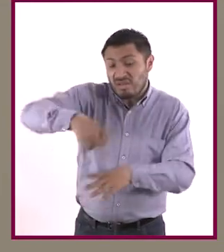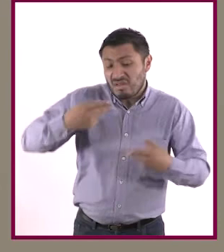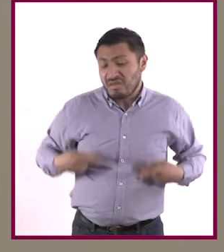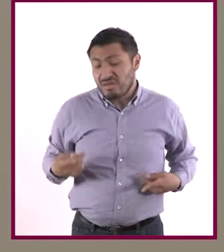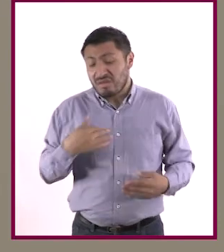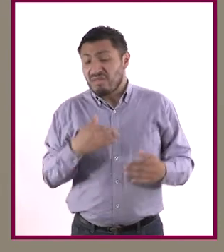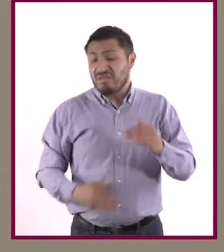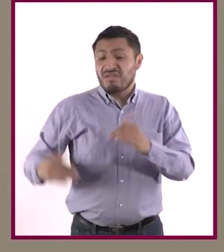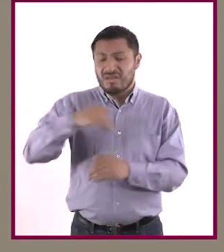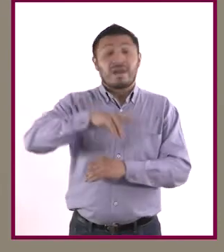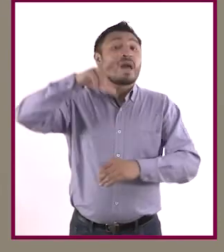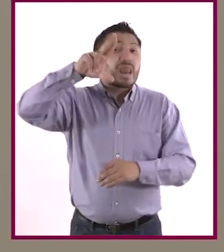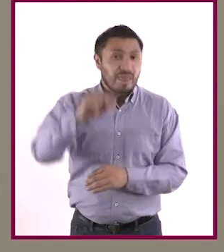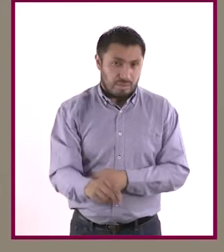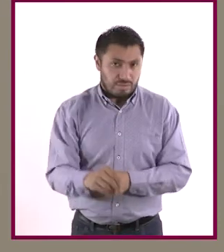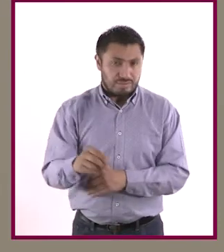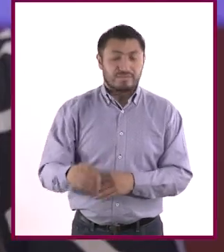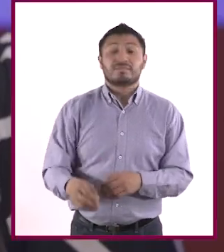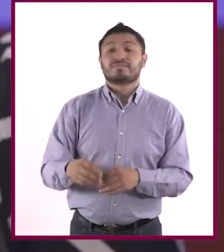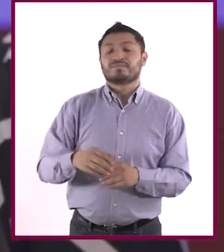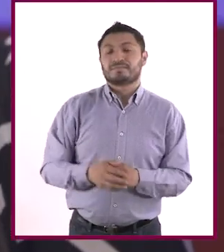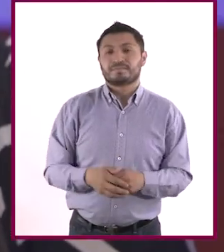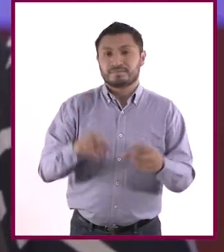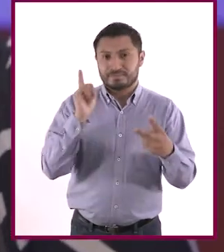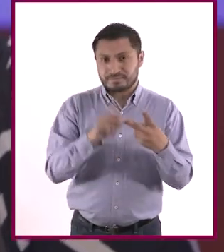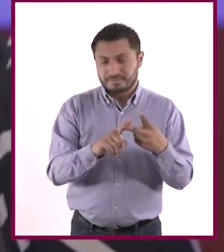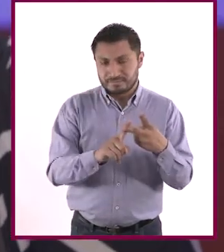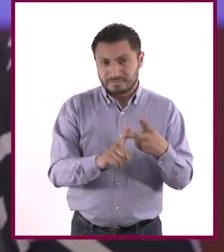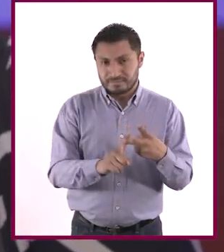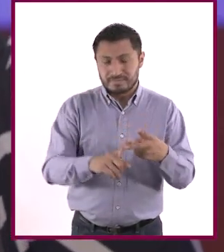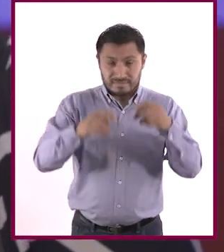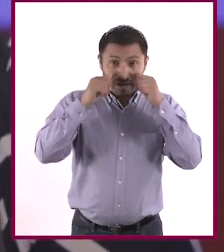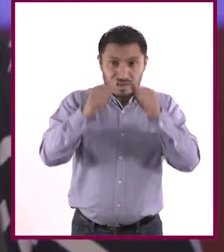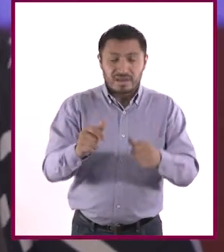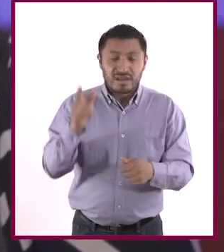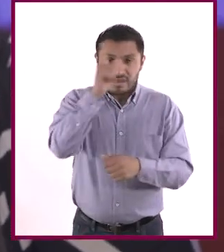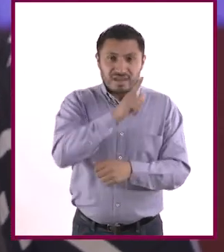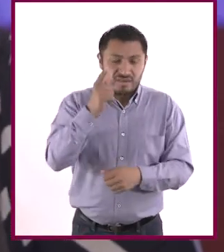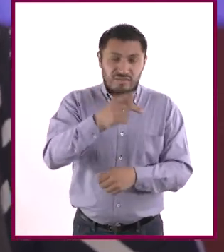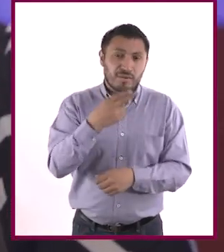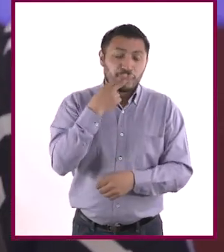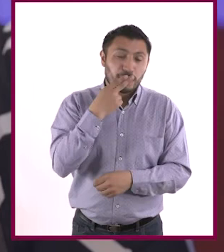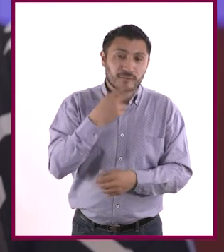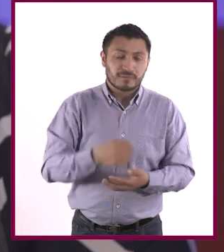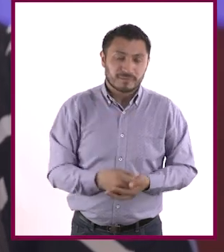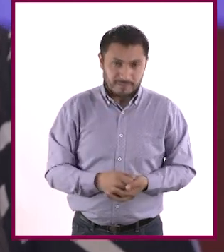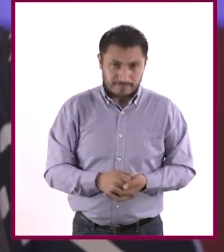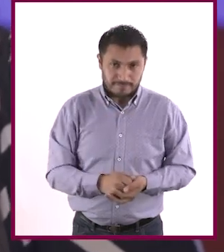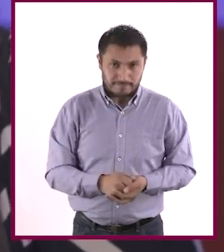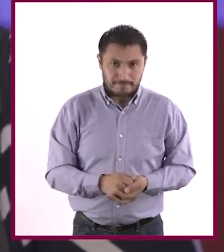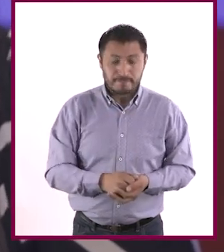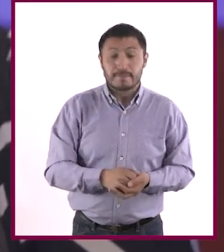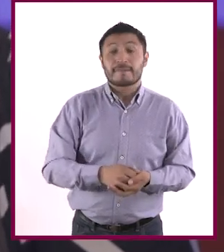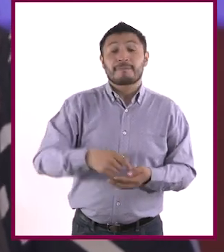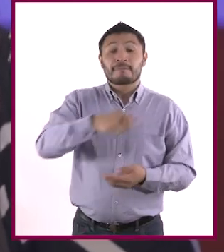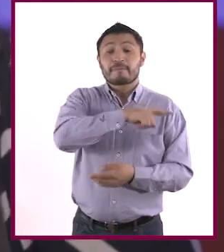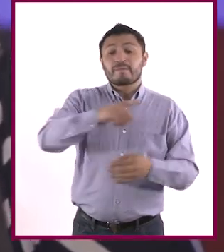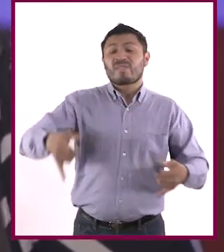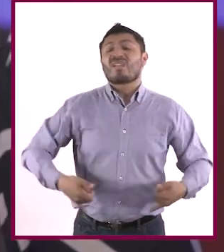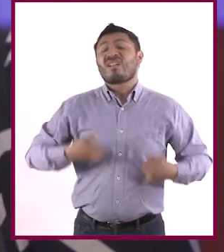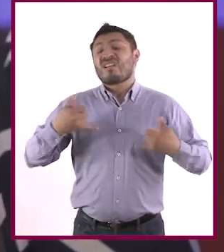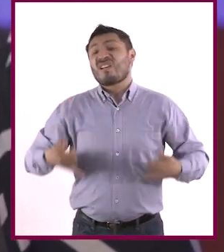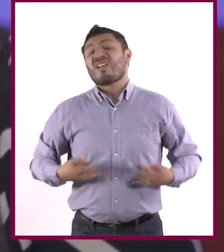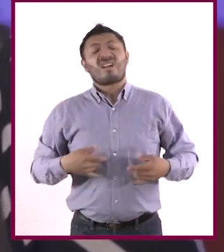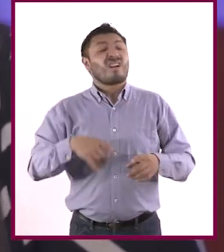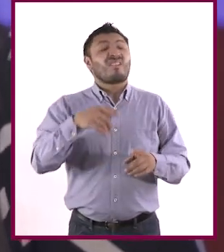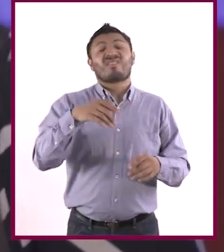No repitamos las conductas adultistas. 2. Prestemos atención al lenguaje que utilizamos. Dejemos de definir a las y los adolescentes